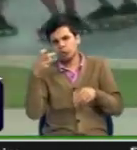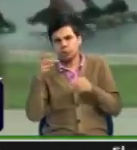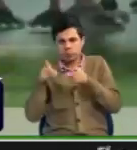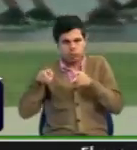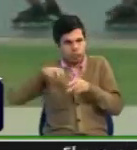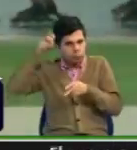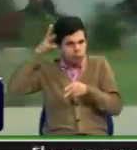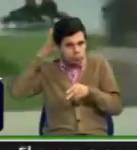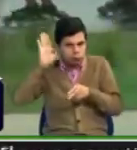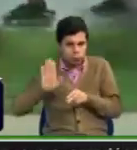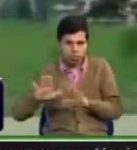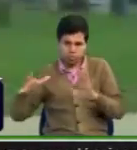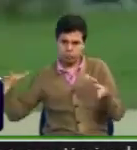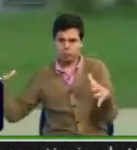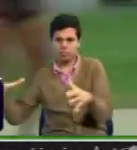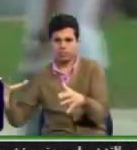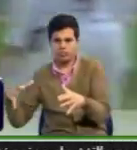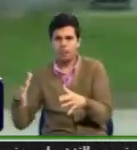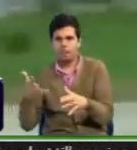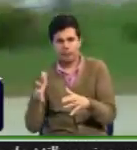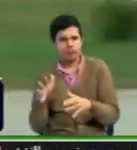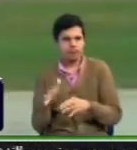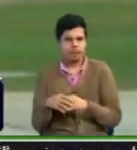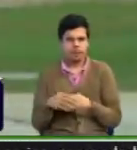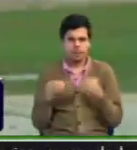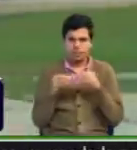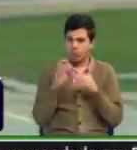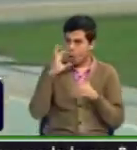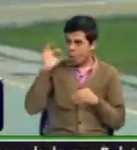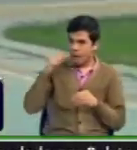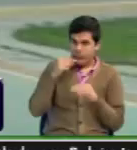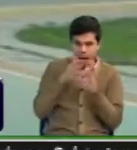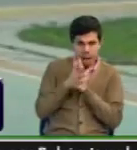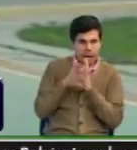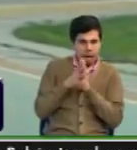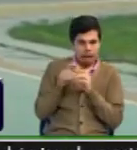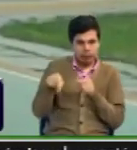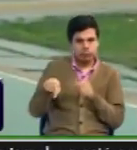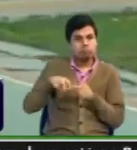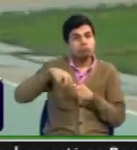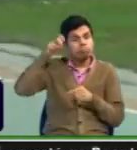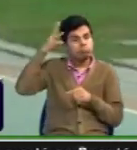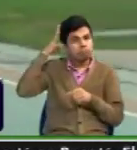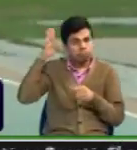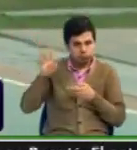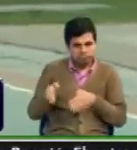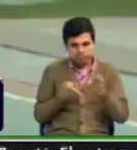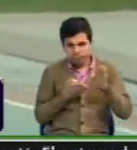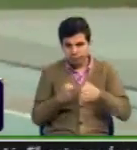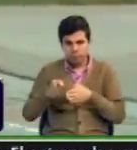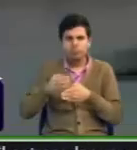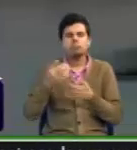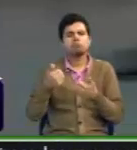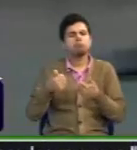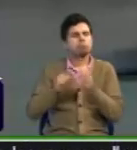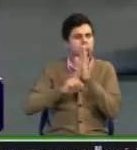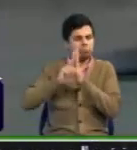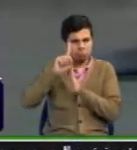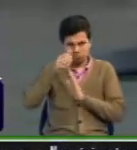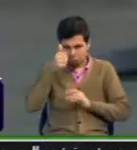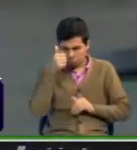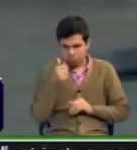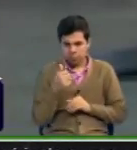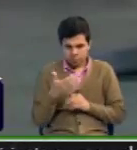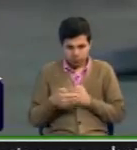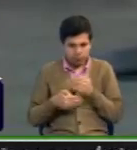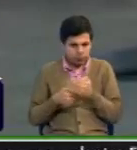Norte. El profesor Enrique Lozano también se refirió al buen momento por el que pasa el deporte de las ruedas de Norte de Santander. El nivel se